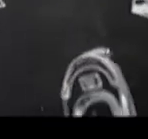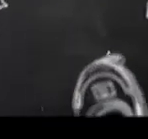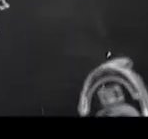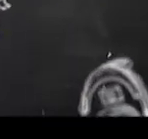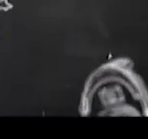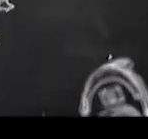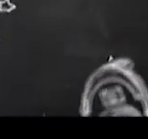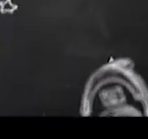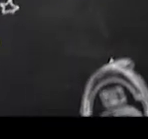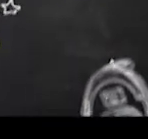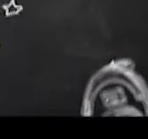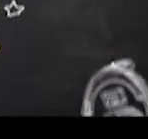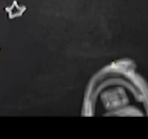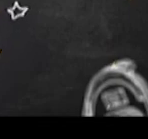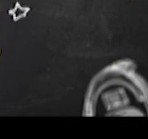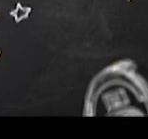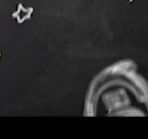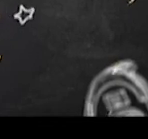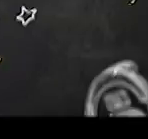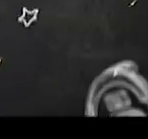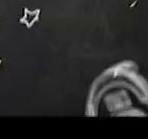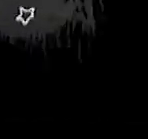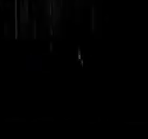Recursos para el aprendizaje.